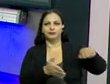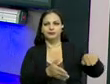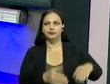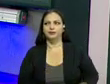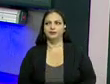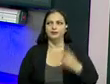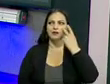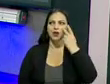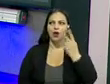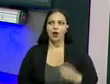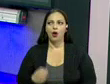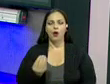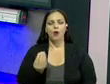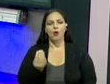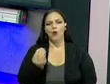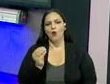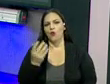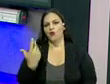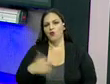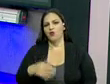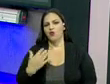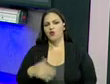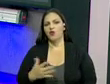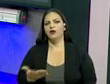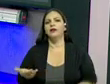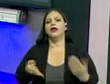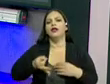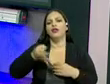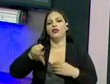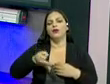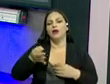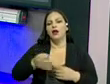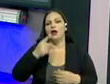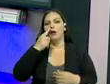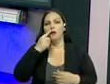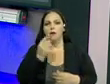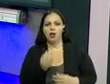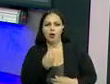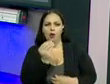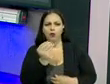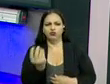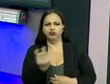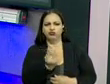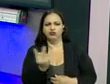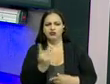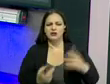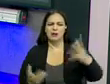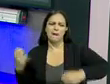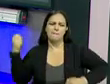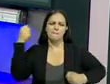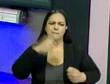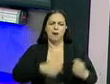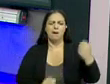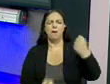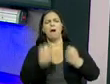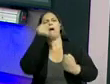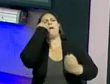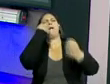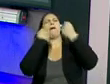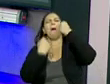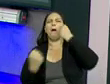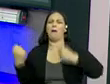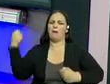una gresca en la vía pública en Durán. Las autoridades de los planteles donde estudian los menores